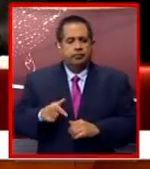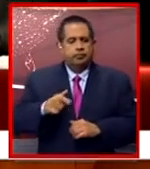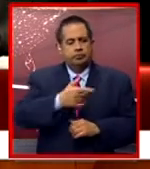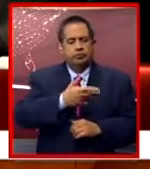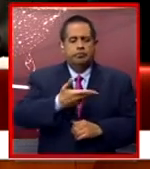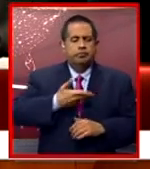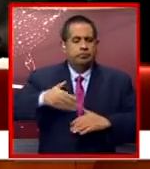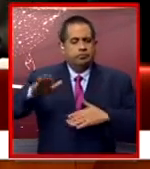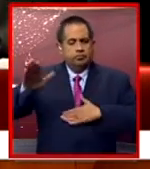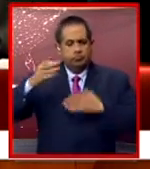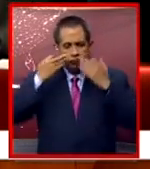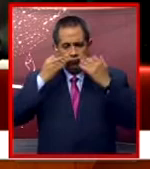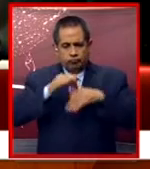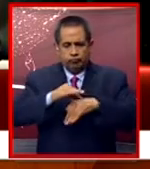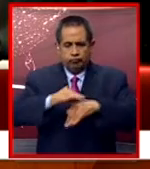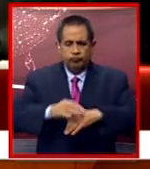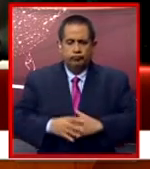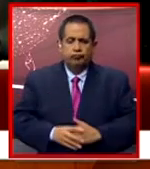protesta al secretario.